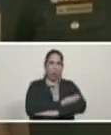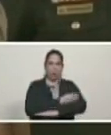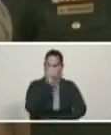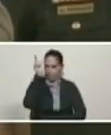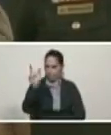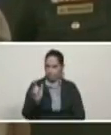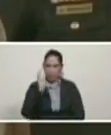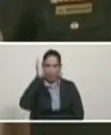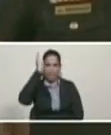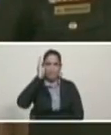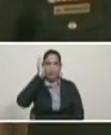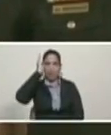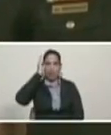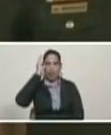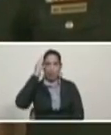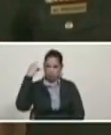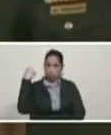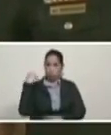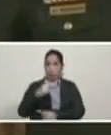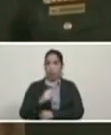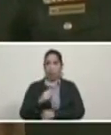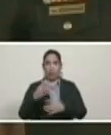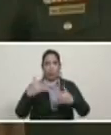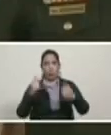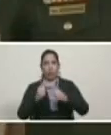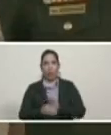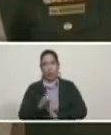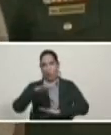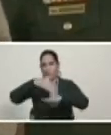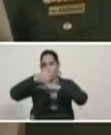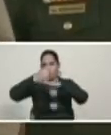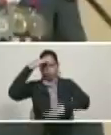Tenga la seguridad, teniente coronel, jefe de la parada,